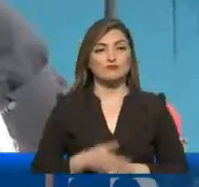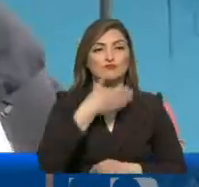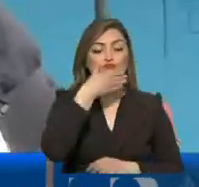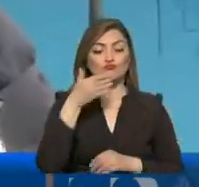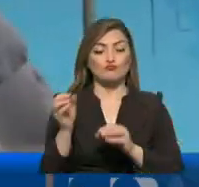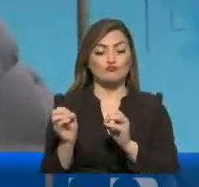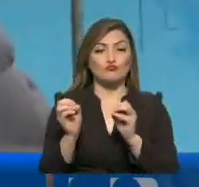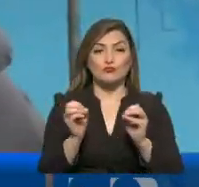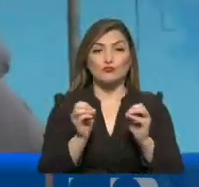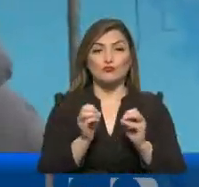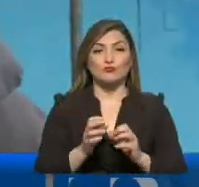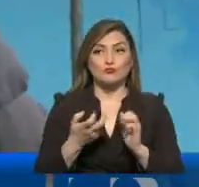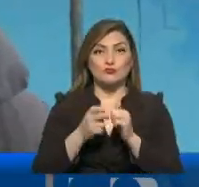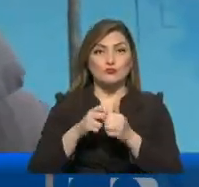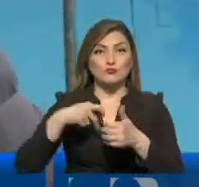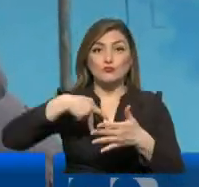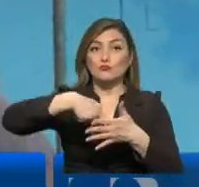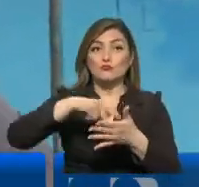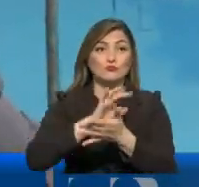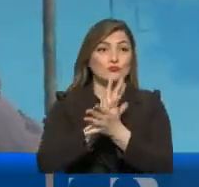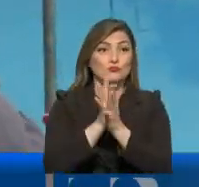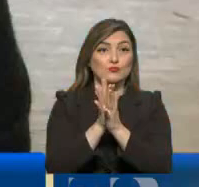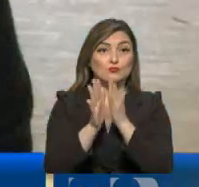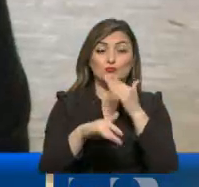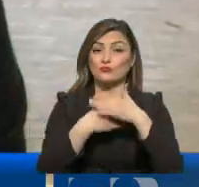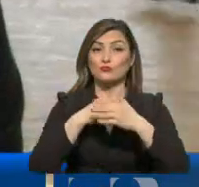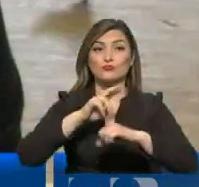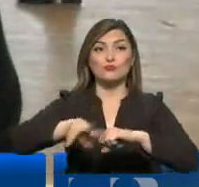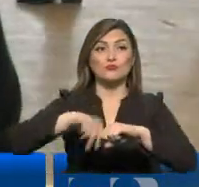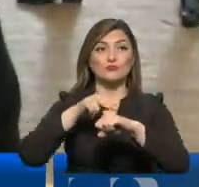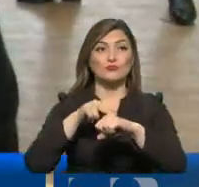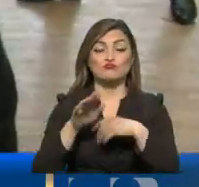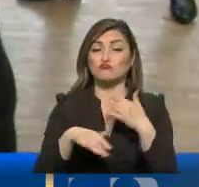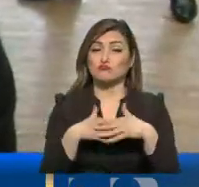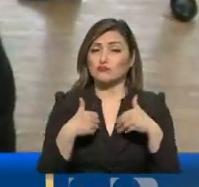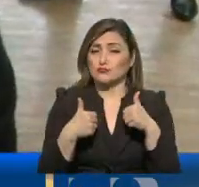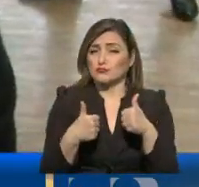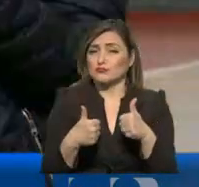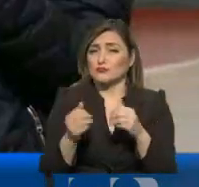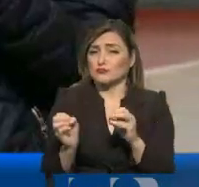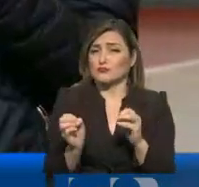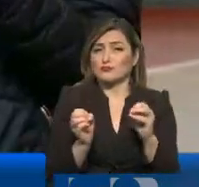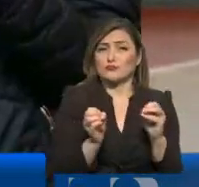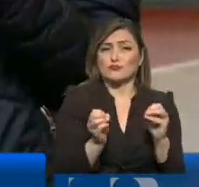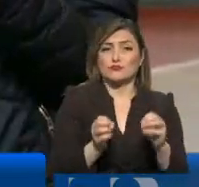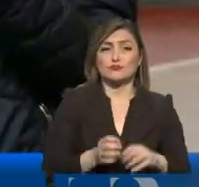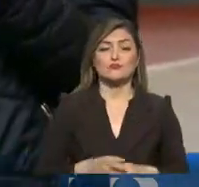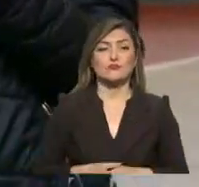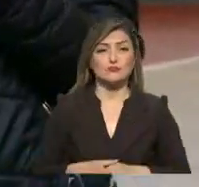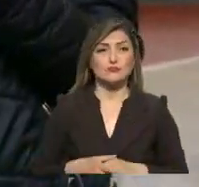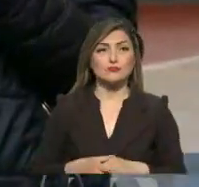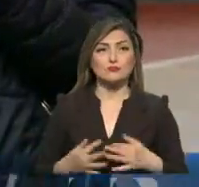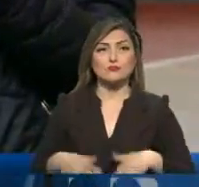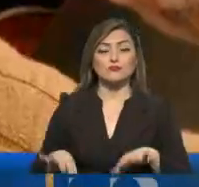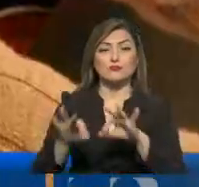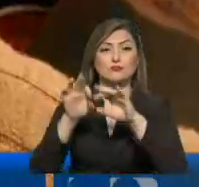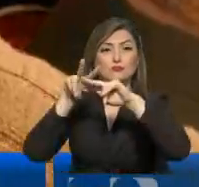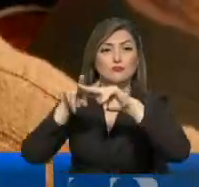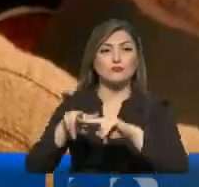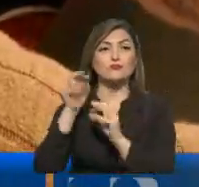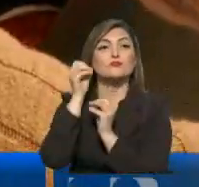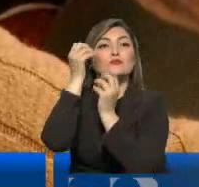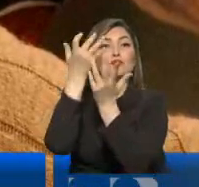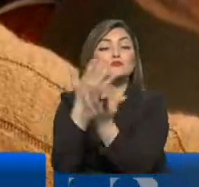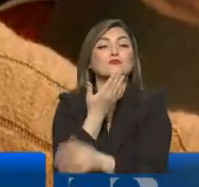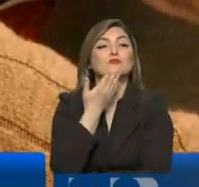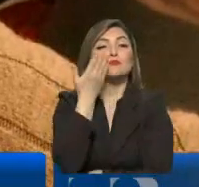hay ningún inconveniente, todo está normal. Estamos bien, están organizados. Lo importante, reconocen, es revisar la